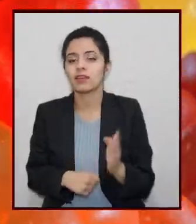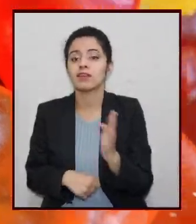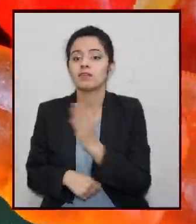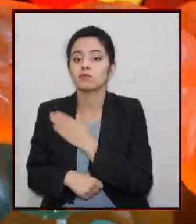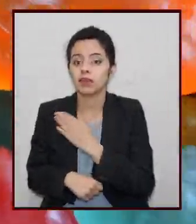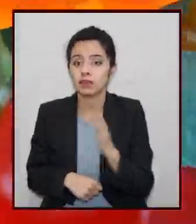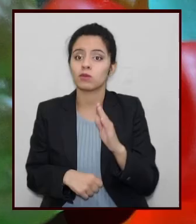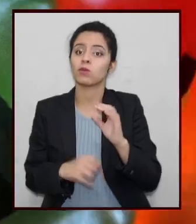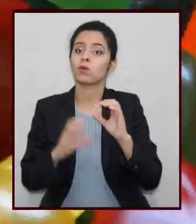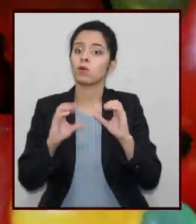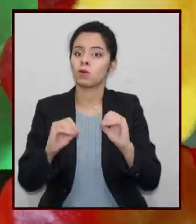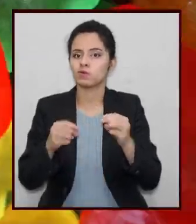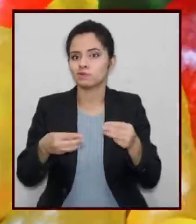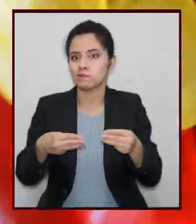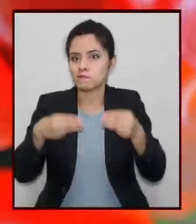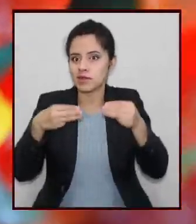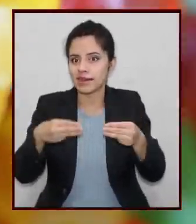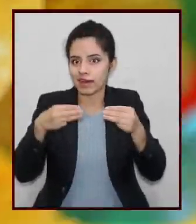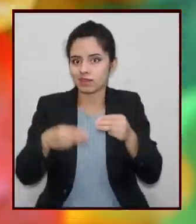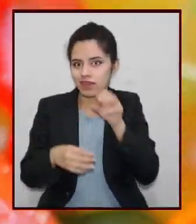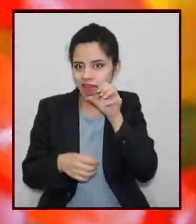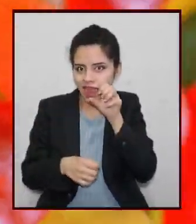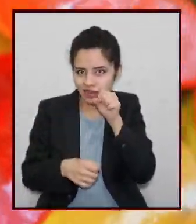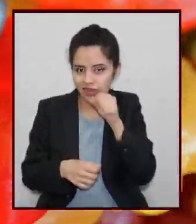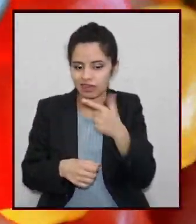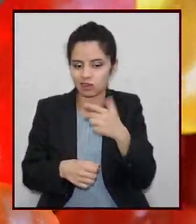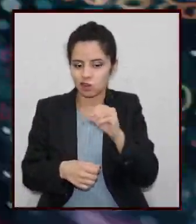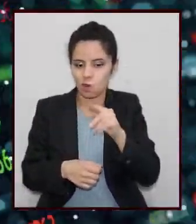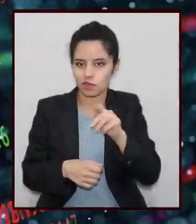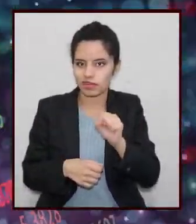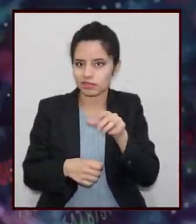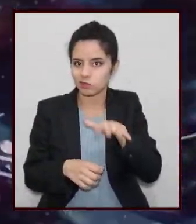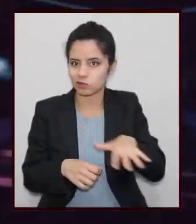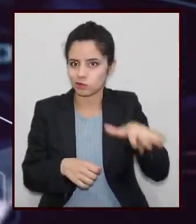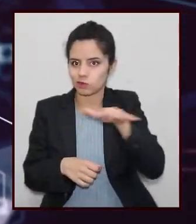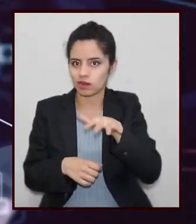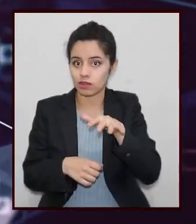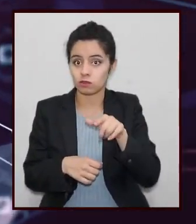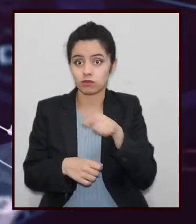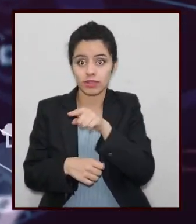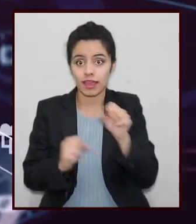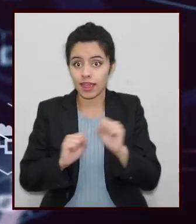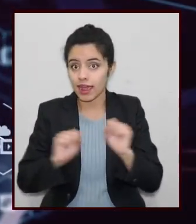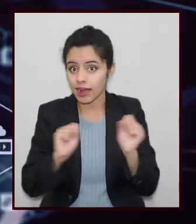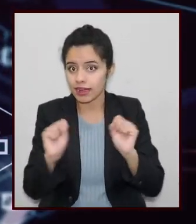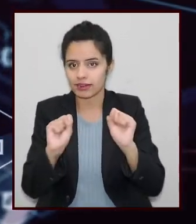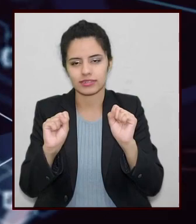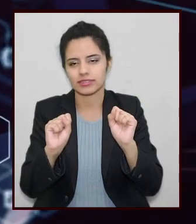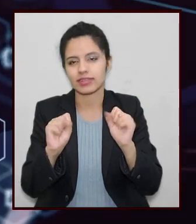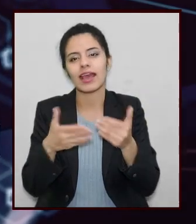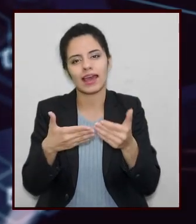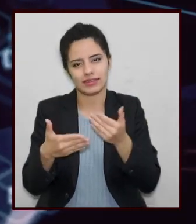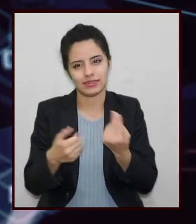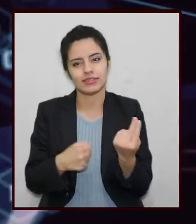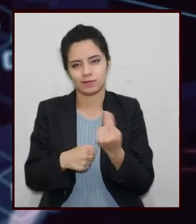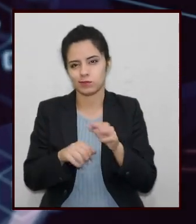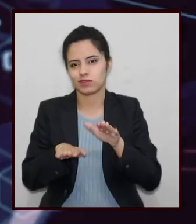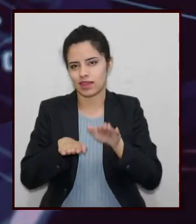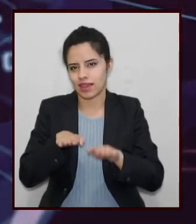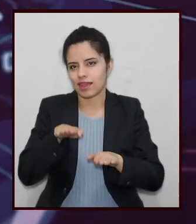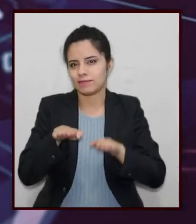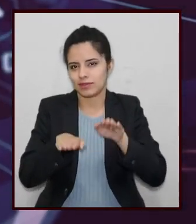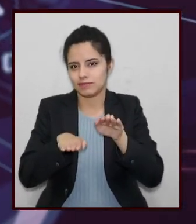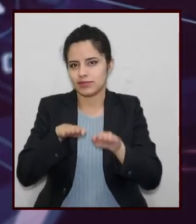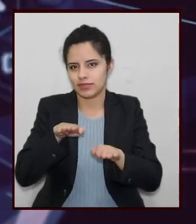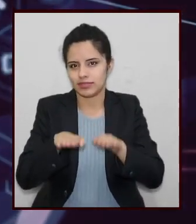Perdón. Bueno, o por lo menos el mercado de gomitas de nuestra colonia. Pero no querramos correr antes de caminar, Axel. Creo que